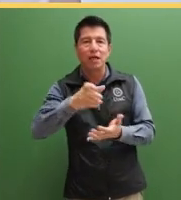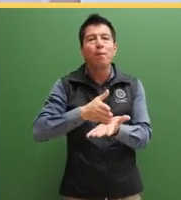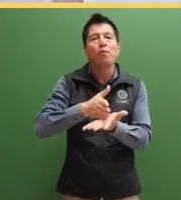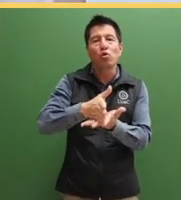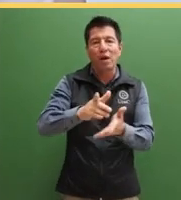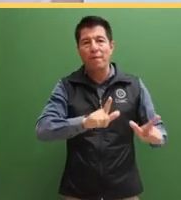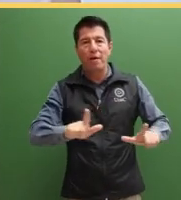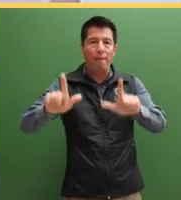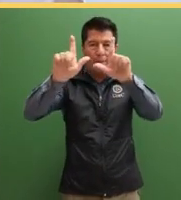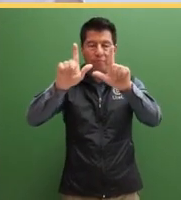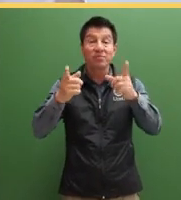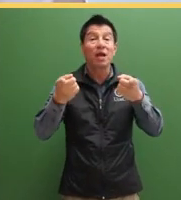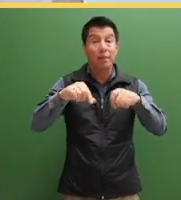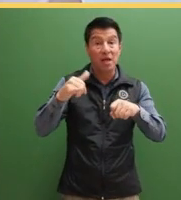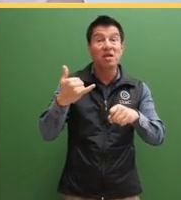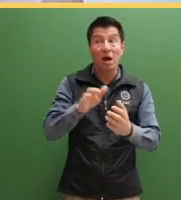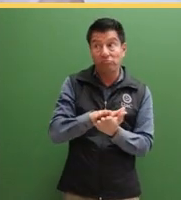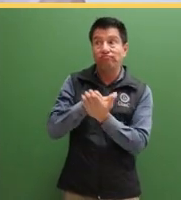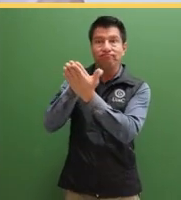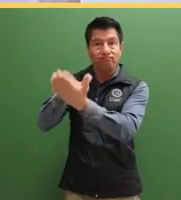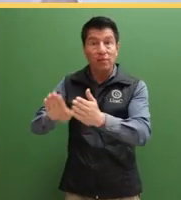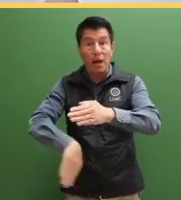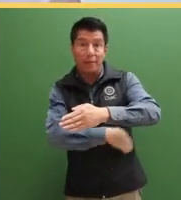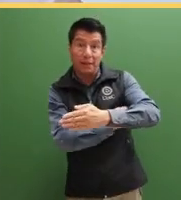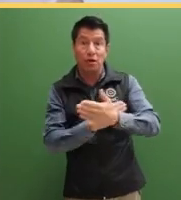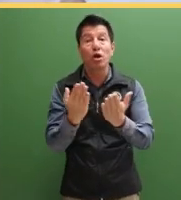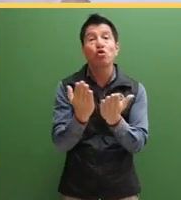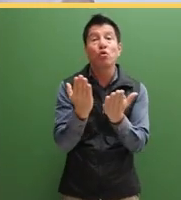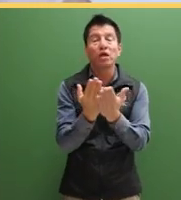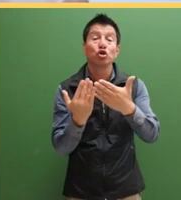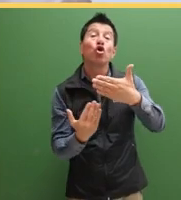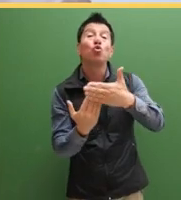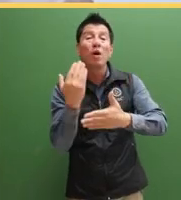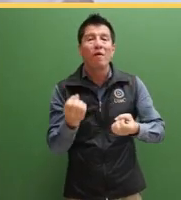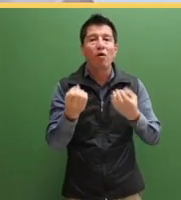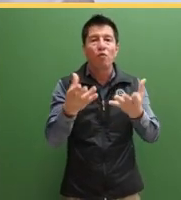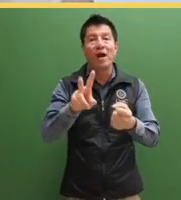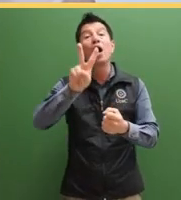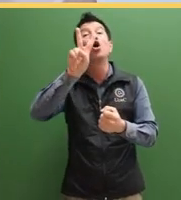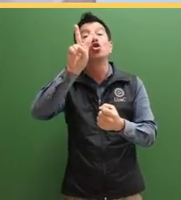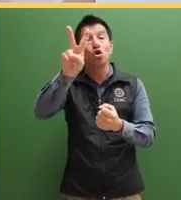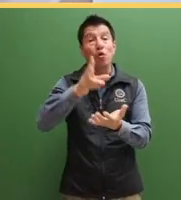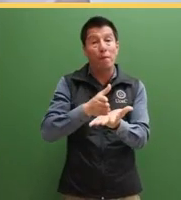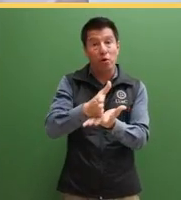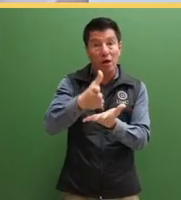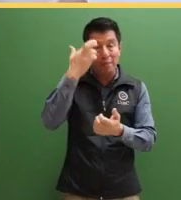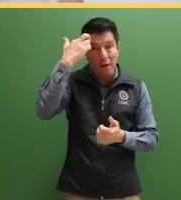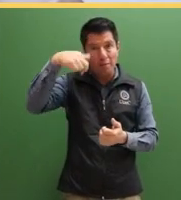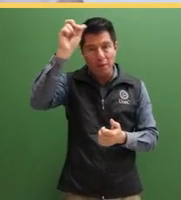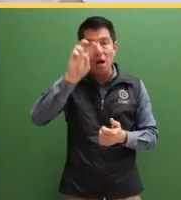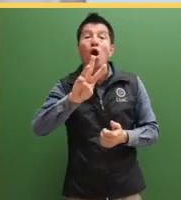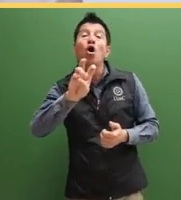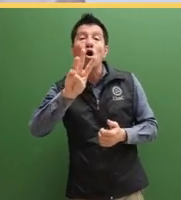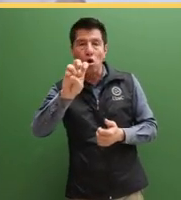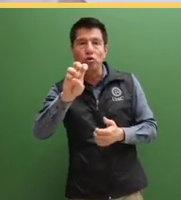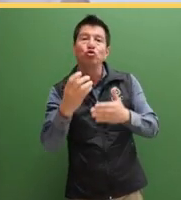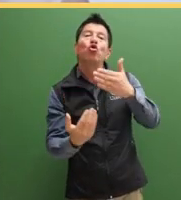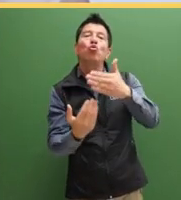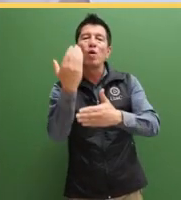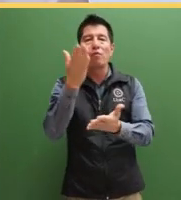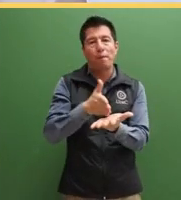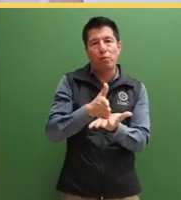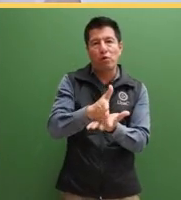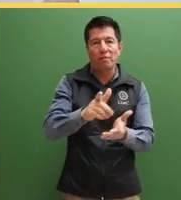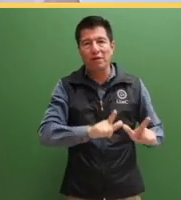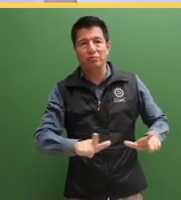pregrado. Asimismo, están radicados ya ante el Ministerio de Educación Nacional para nueva oferta de 2 programas de pregrado y 8 programas nuevos